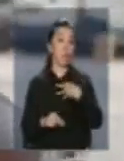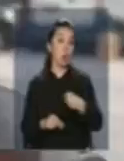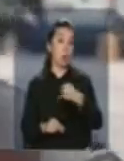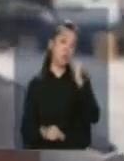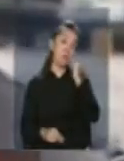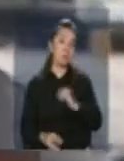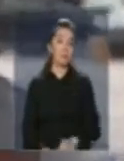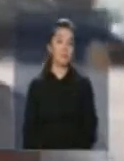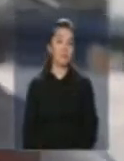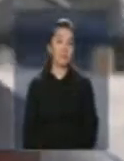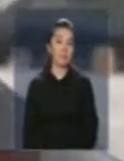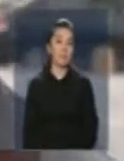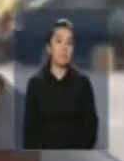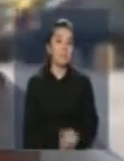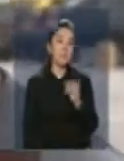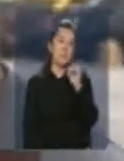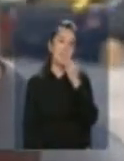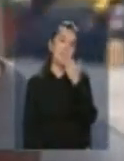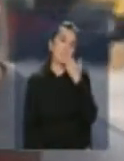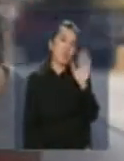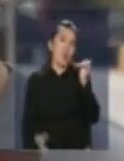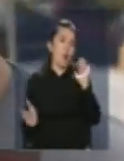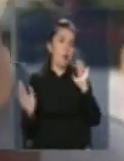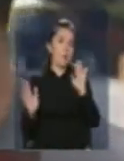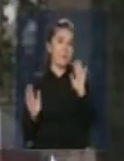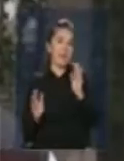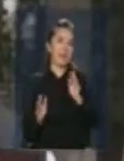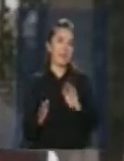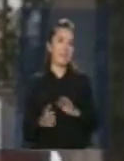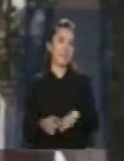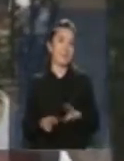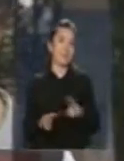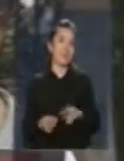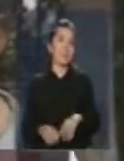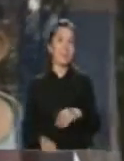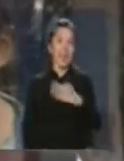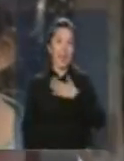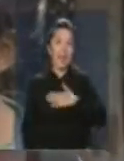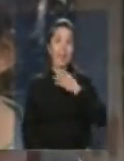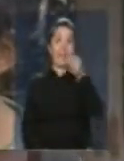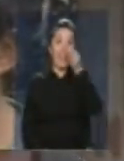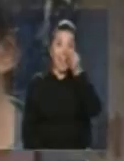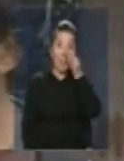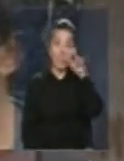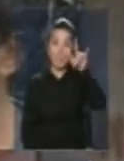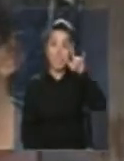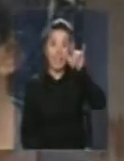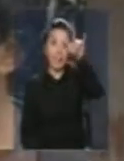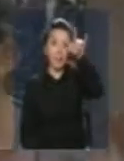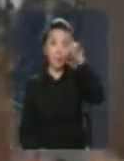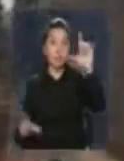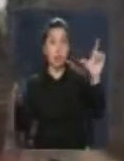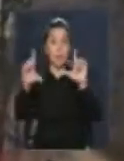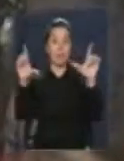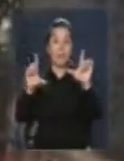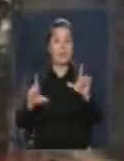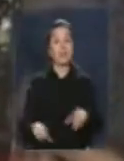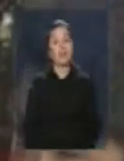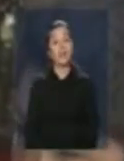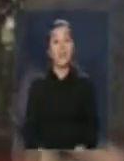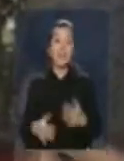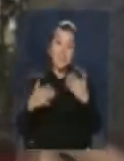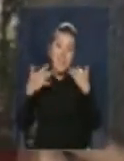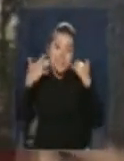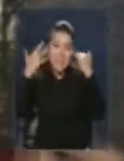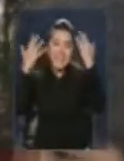Sí. ¿Por qué no? Sí, una broma sana. Que quieren conocer el avión, quieren ver porque lo ven solo en la tele, ¿no? Lo encuentro divertido